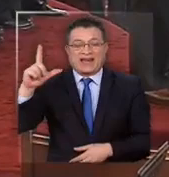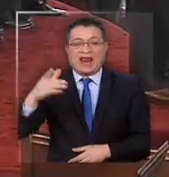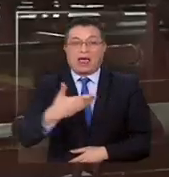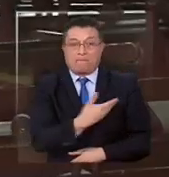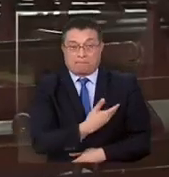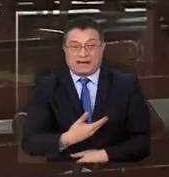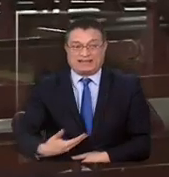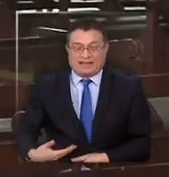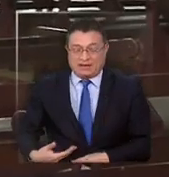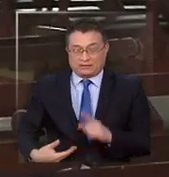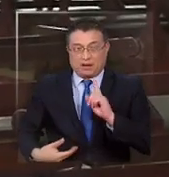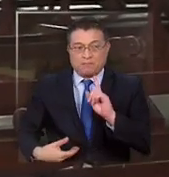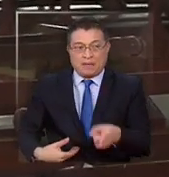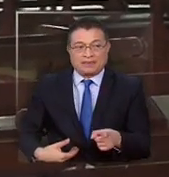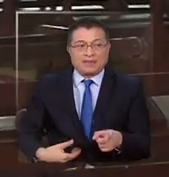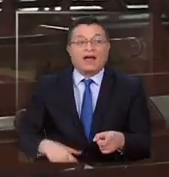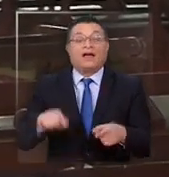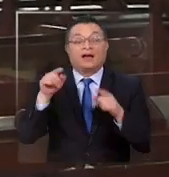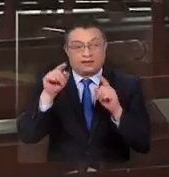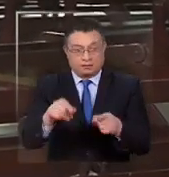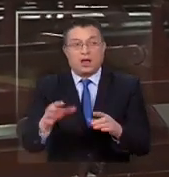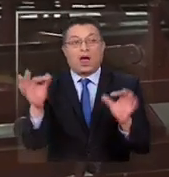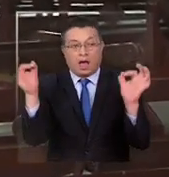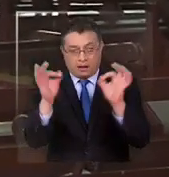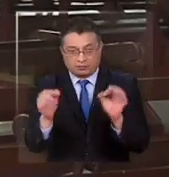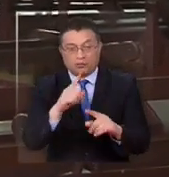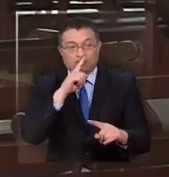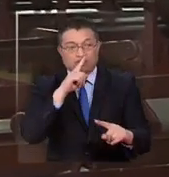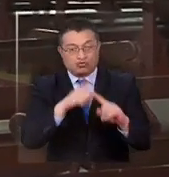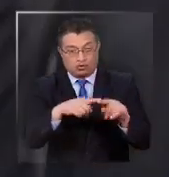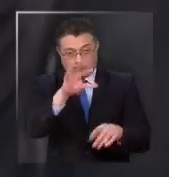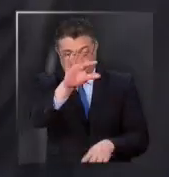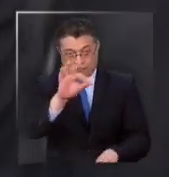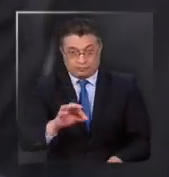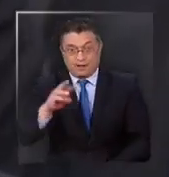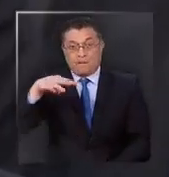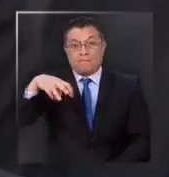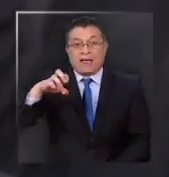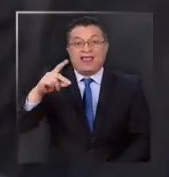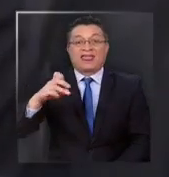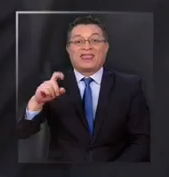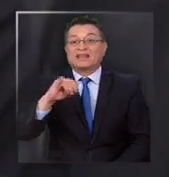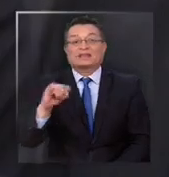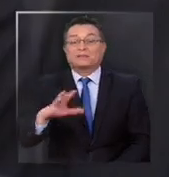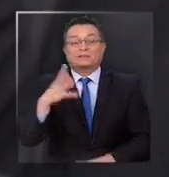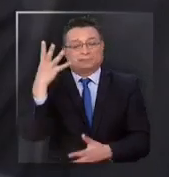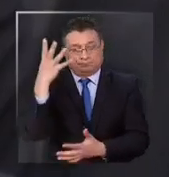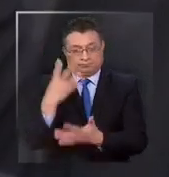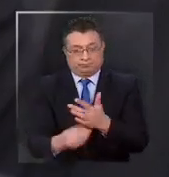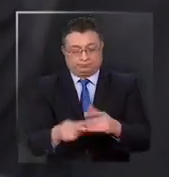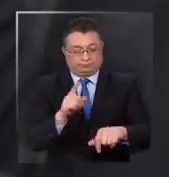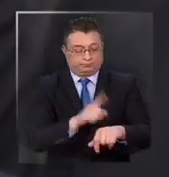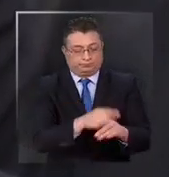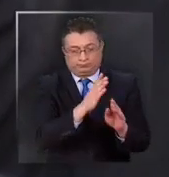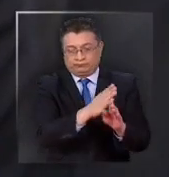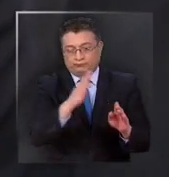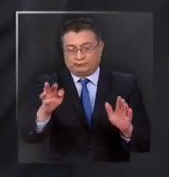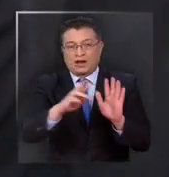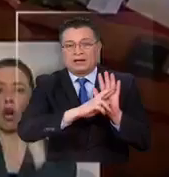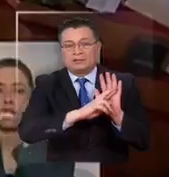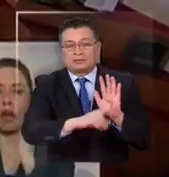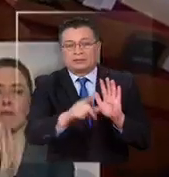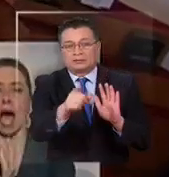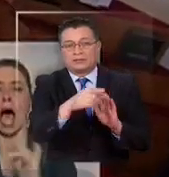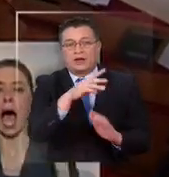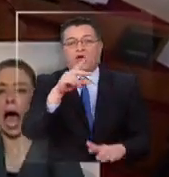presidencia la que explicó que el nombramiento de méndez se debe al término del período del anterior representante